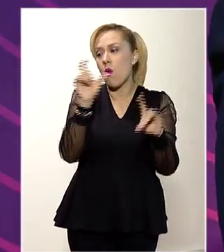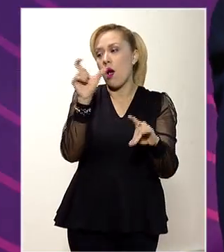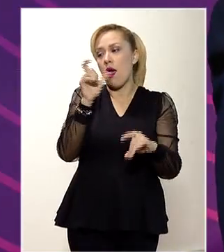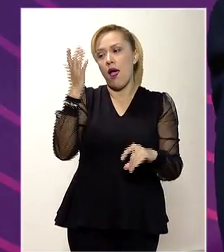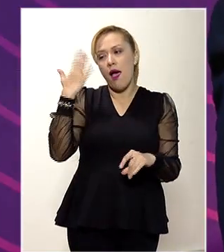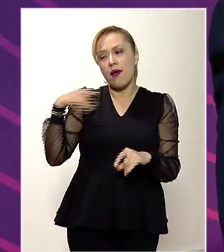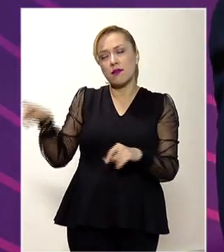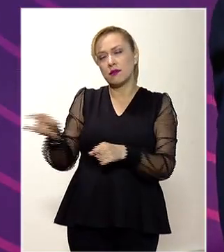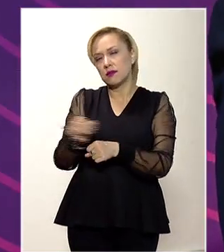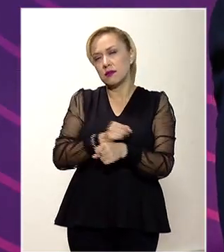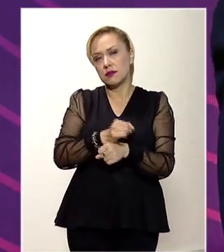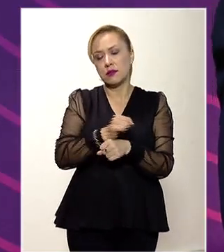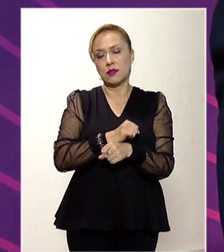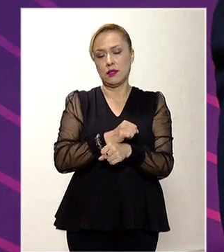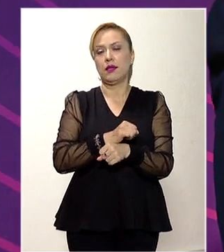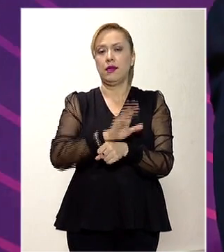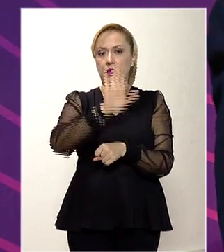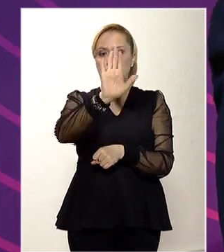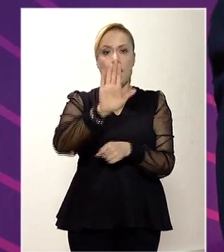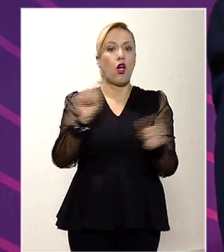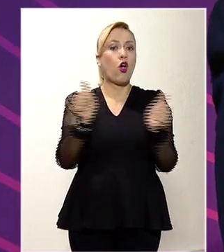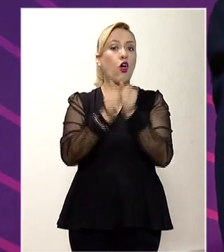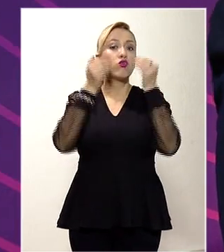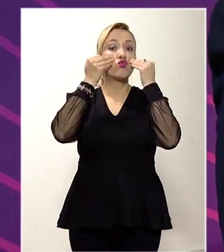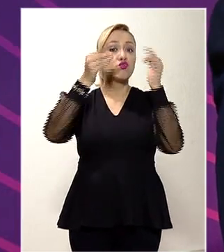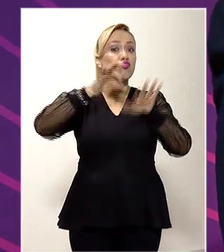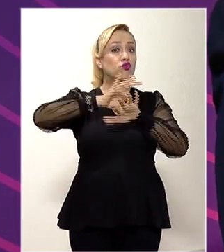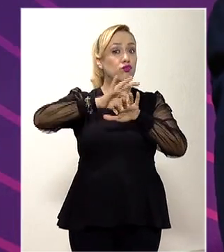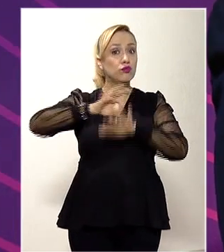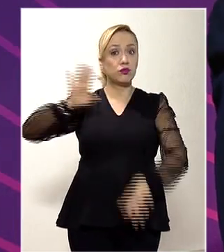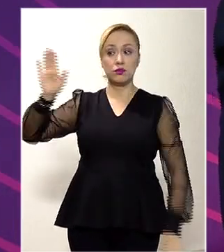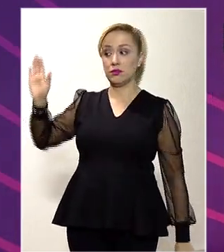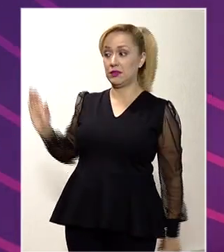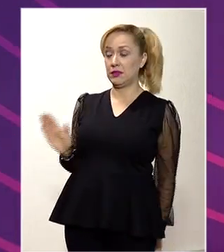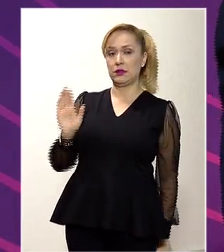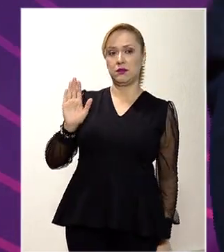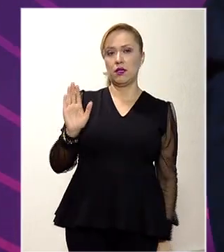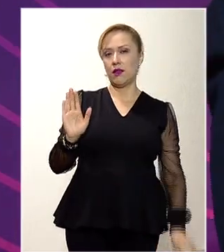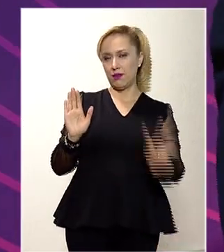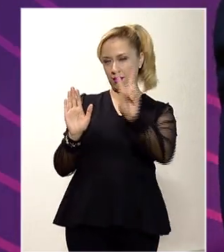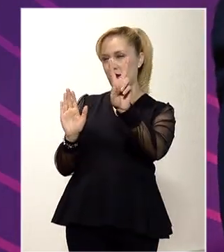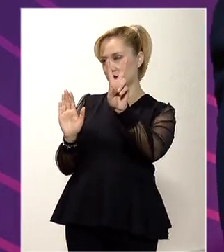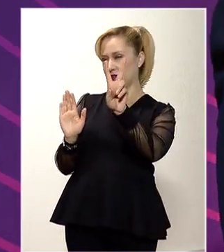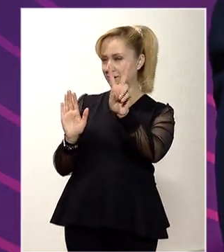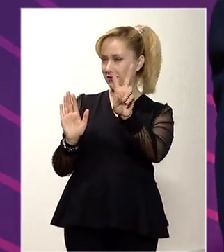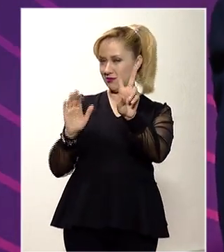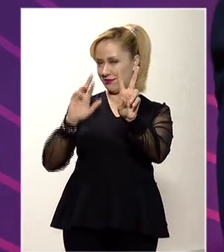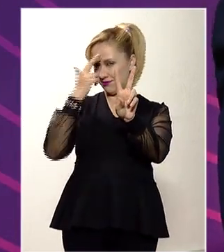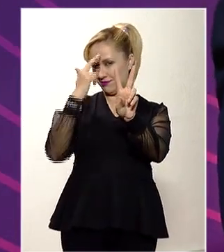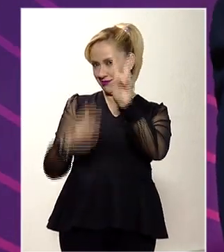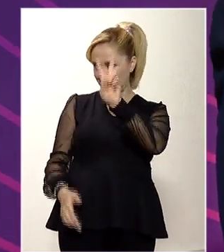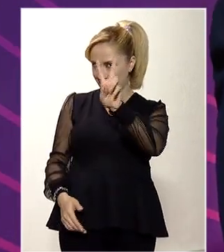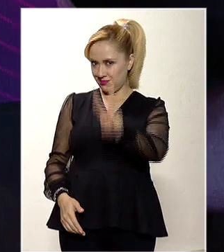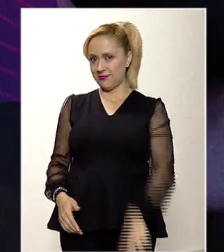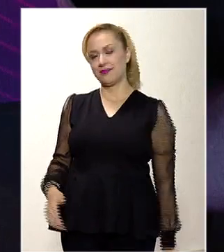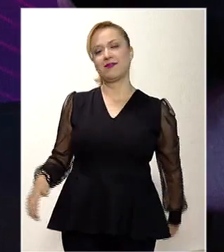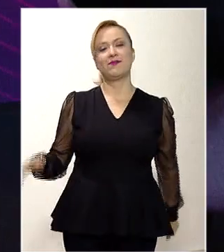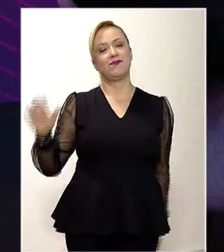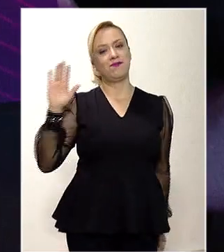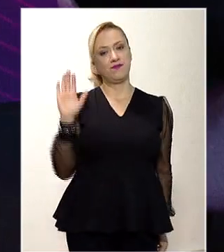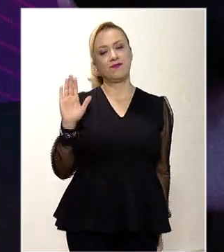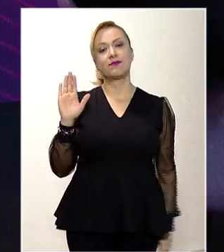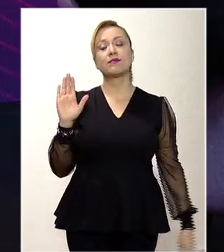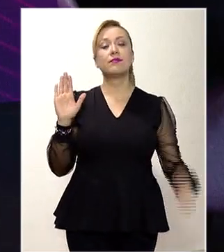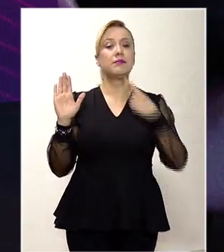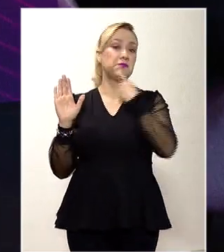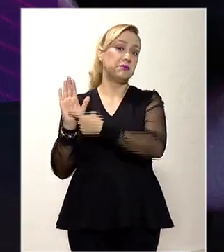la investigación es que con base en un testimonio, eran dos, ¿no? Dos. Decían, a